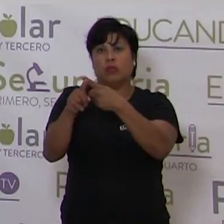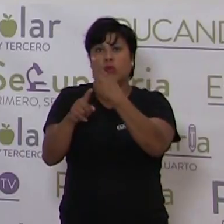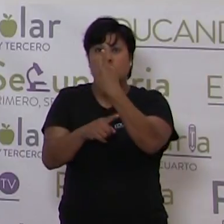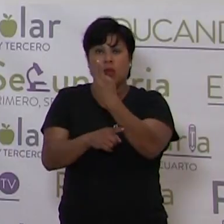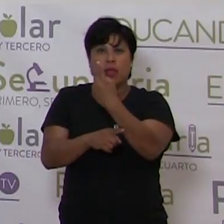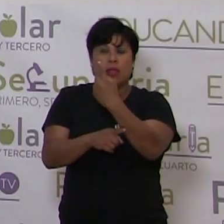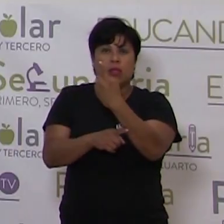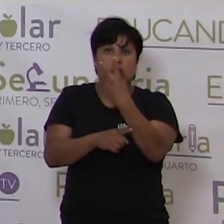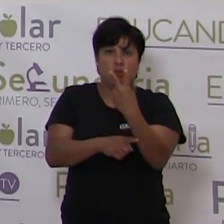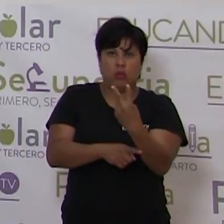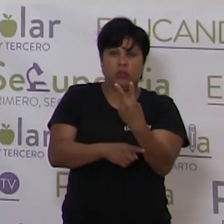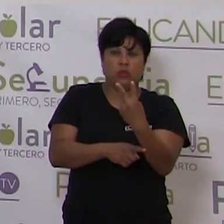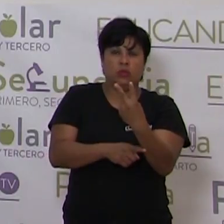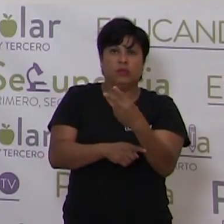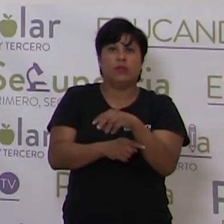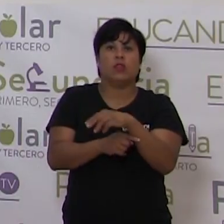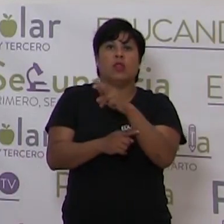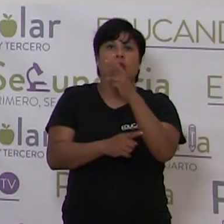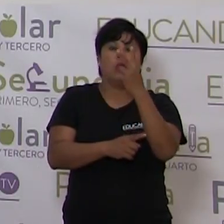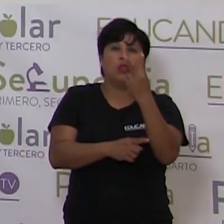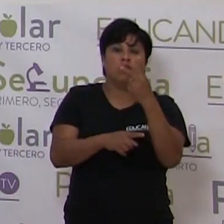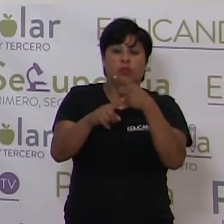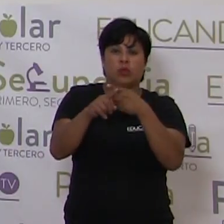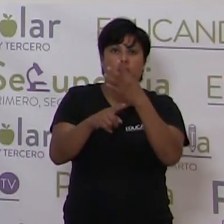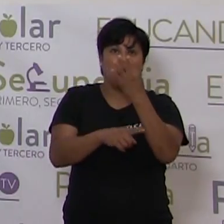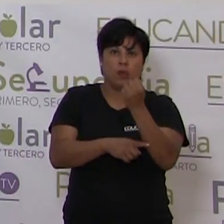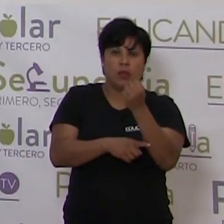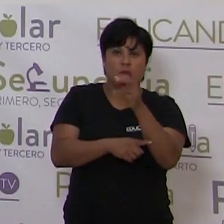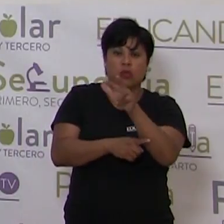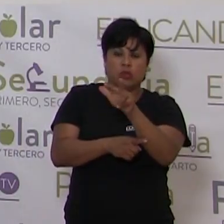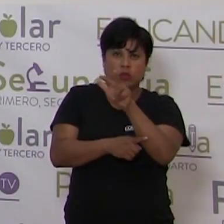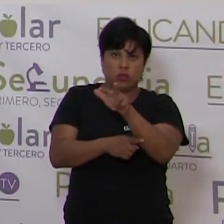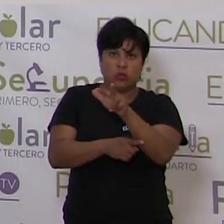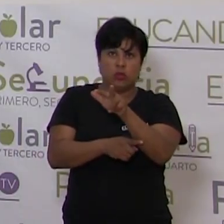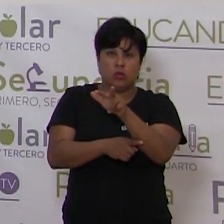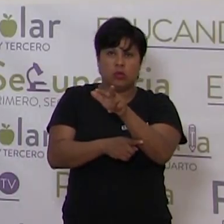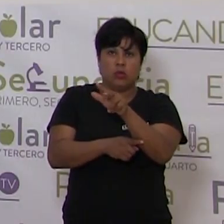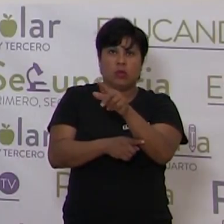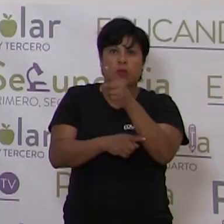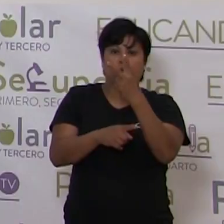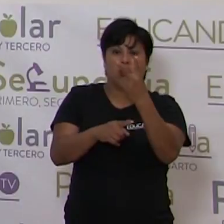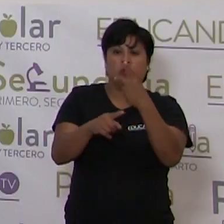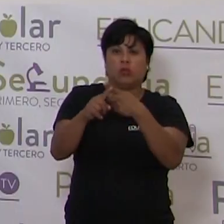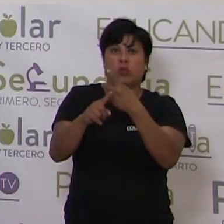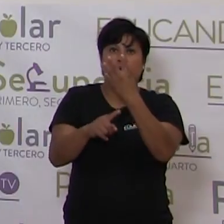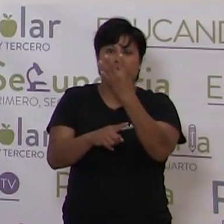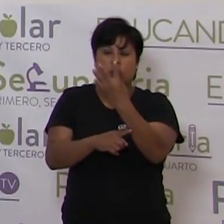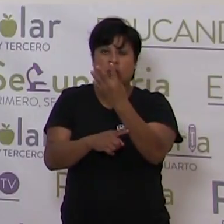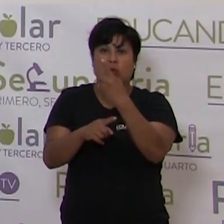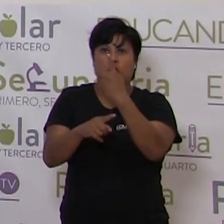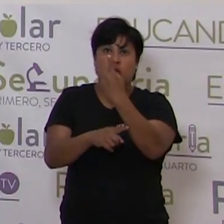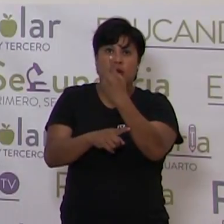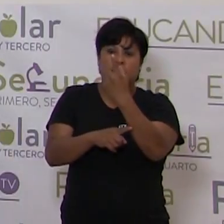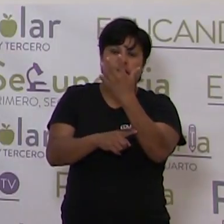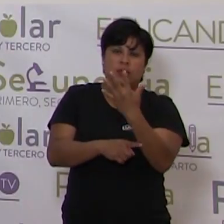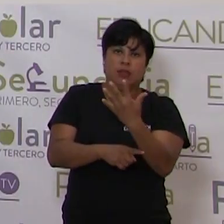1, 2. 2 por 9, 18, 2 por 2, 4 y